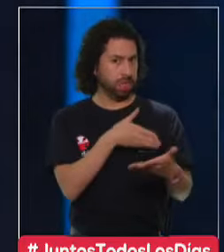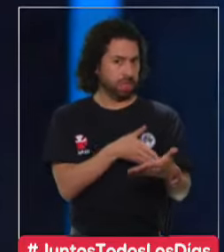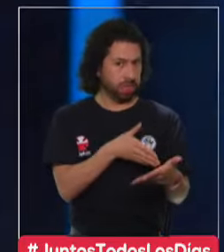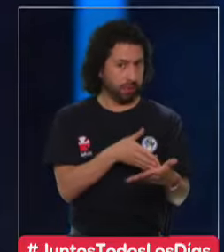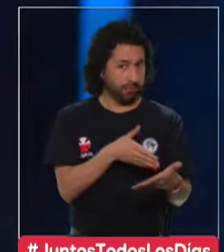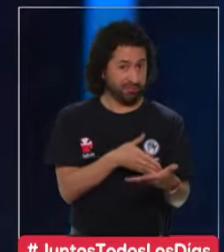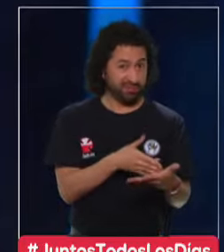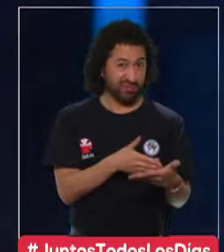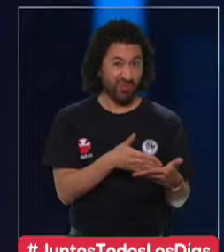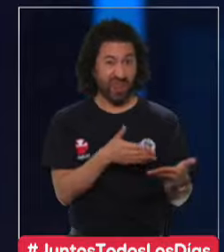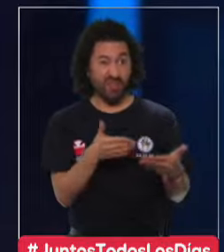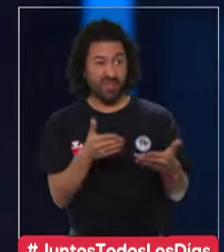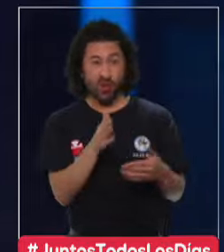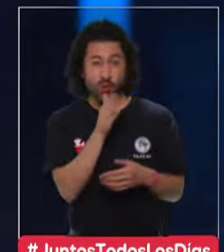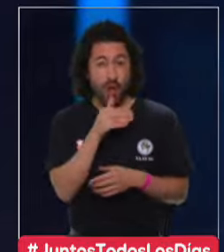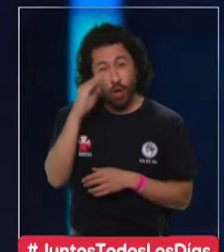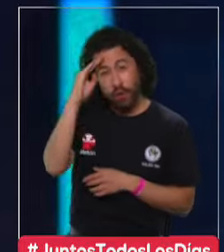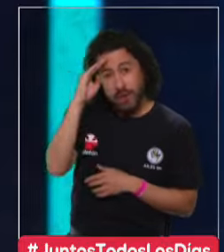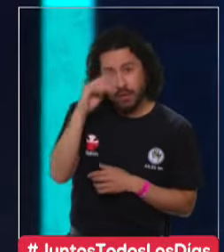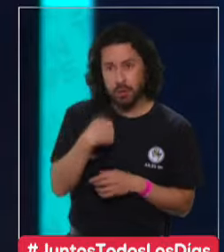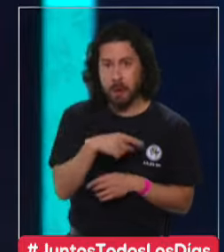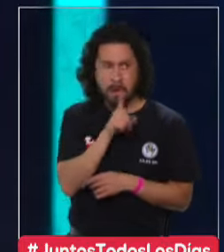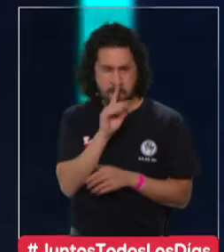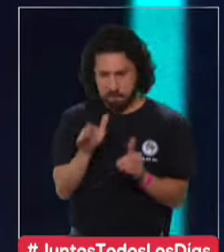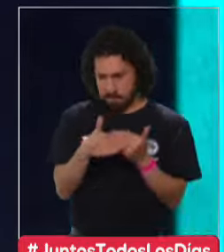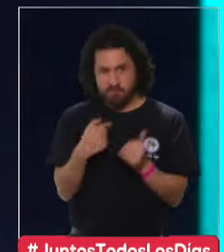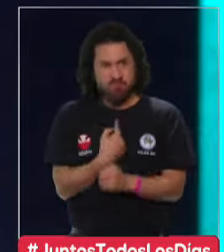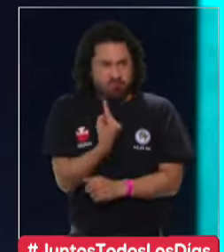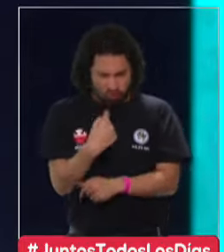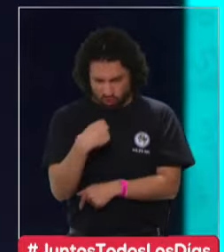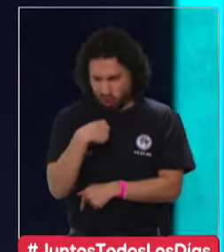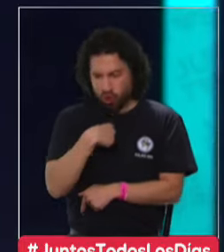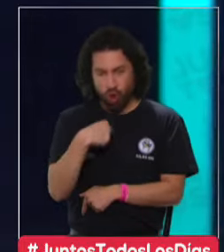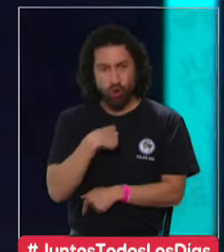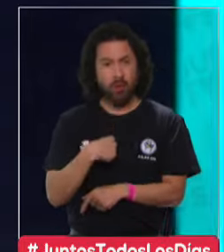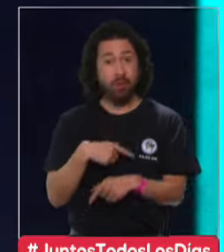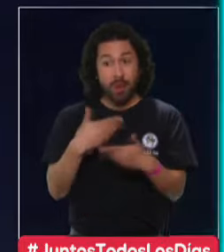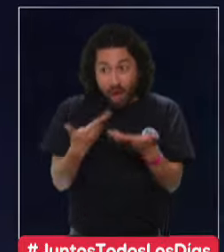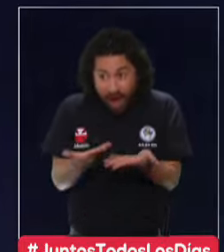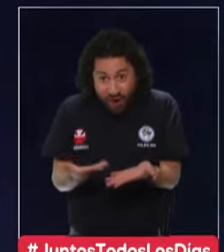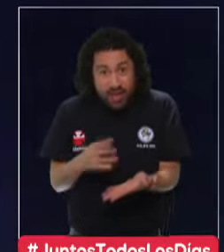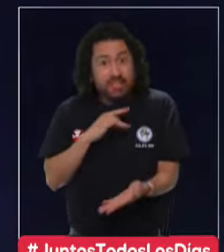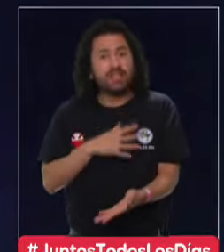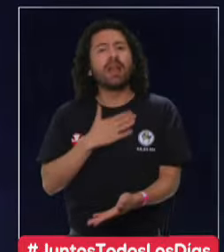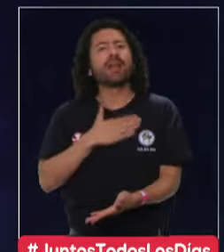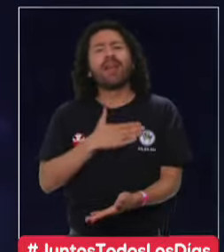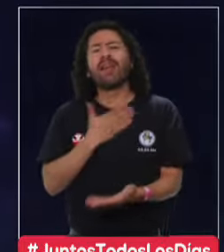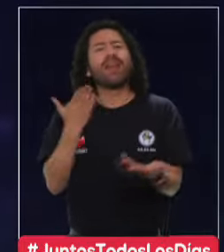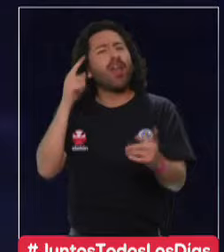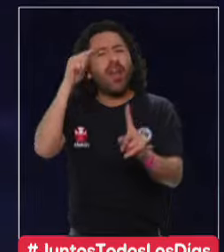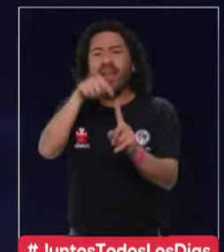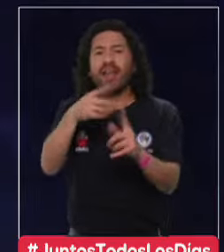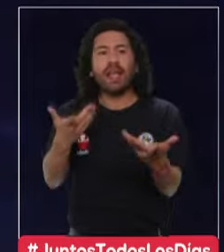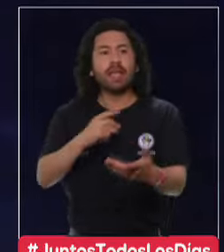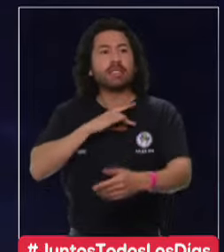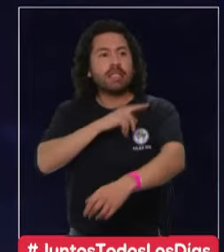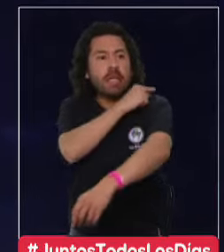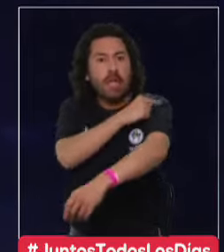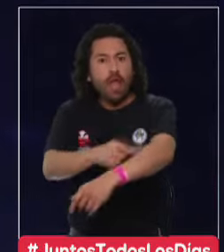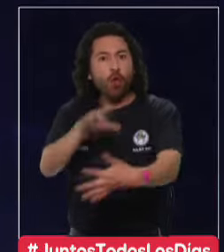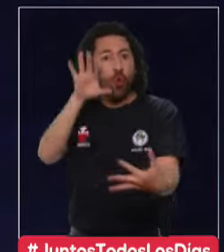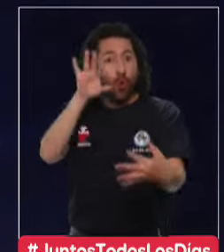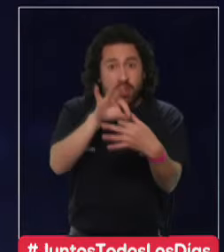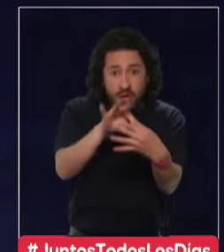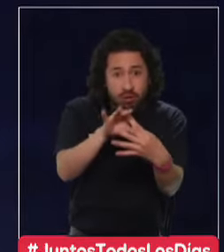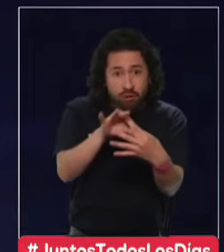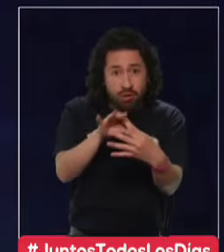a veces pérdida de confianza, individualismo. Sin embargo, lo que buscamos hoy día en Chile es unión. Chile es